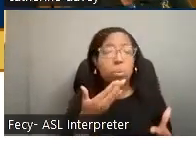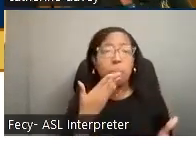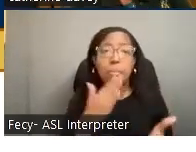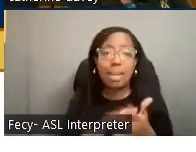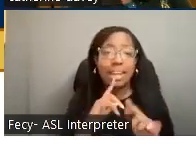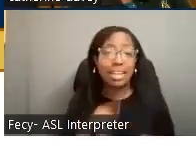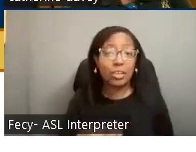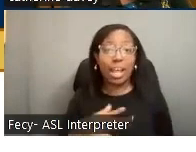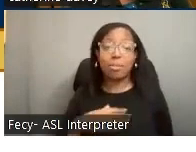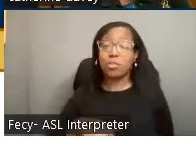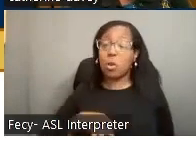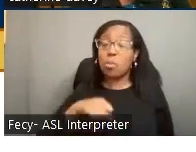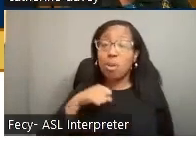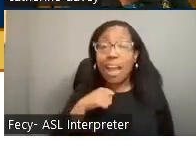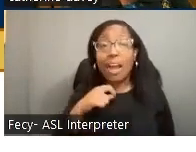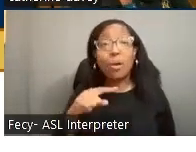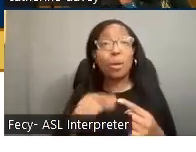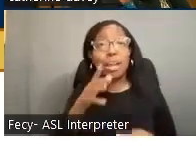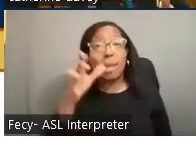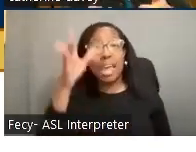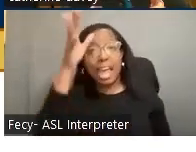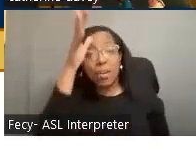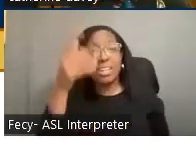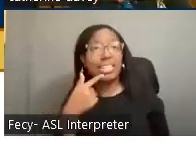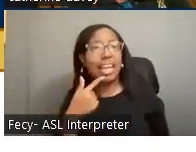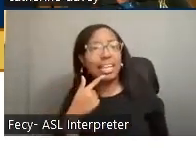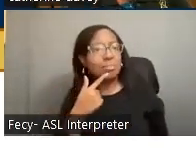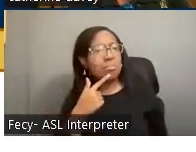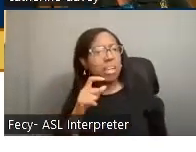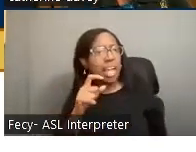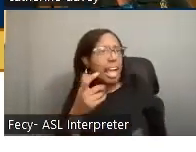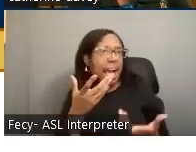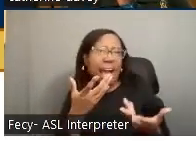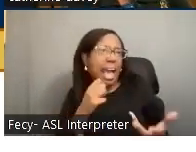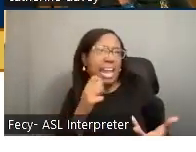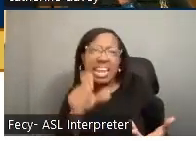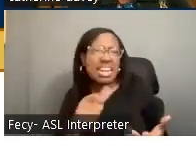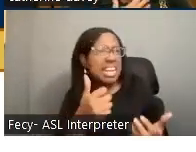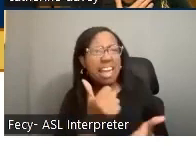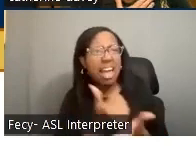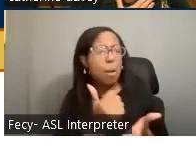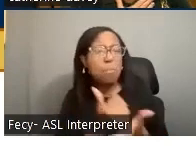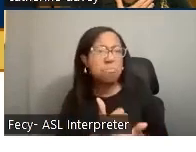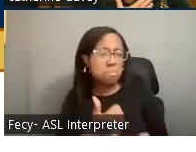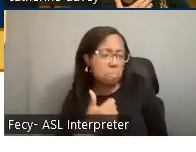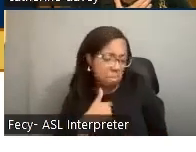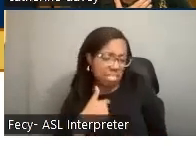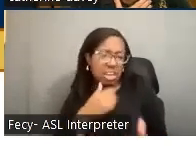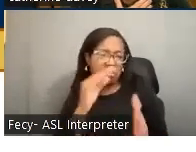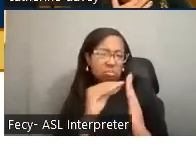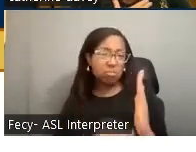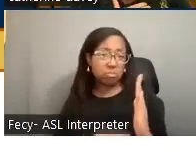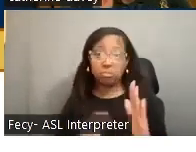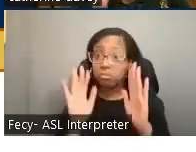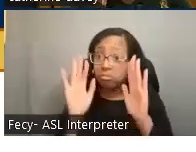tomar. Yo me siento tan orgullosa cuando una familia me dice, yo lo hice y no necesité ayuda. Excelente, me siento muy feliz por